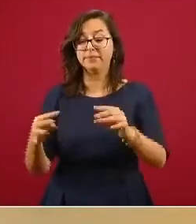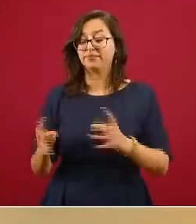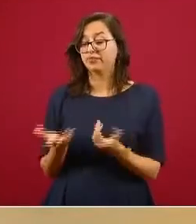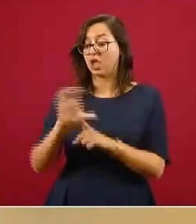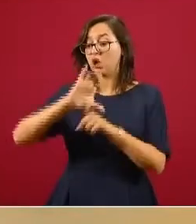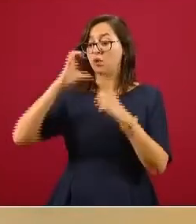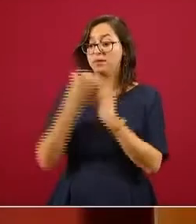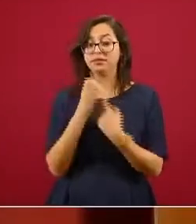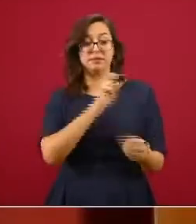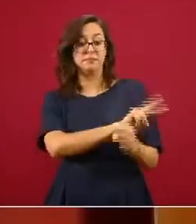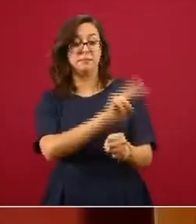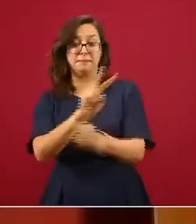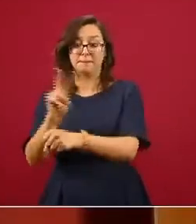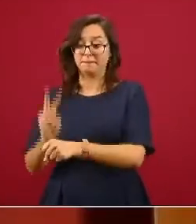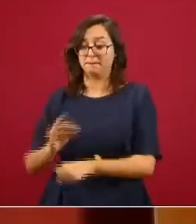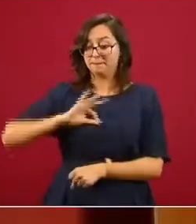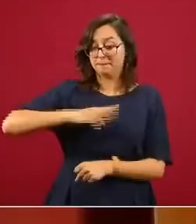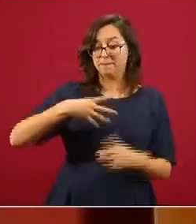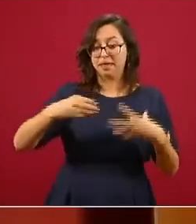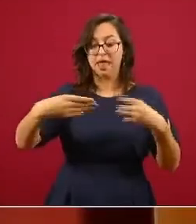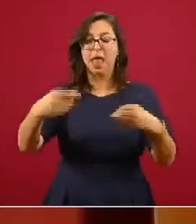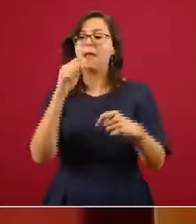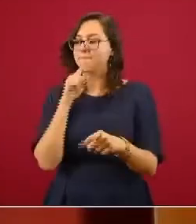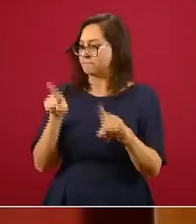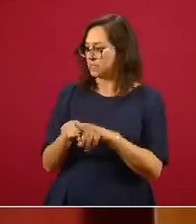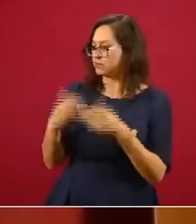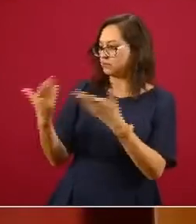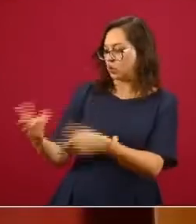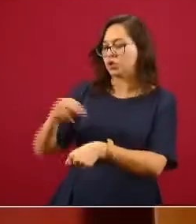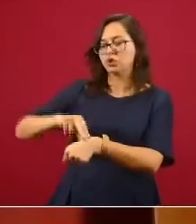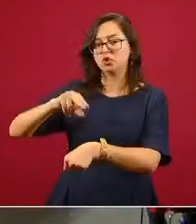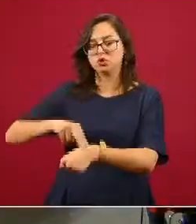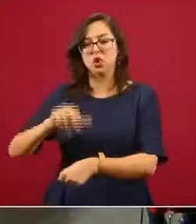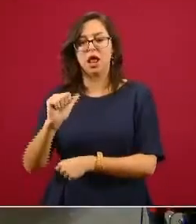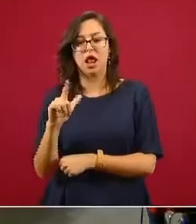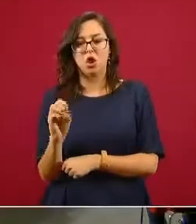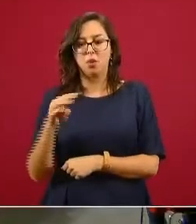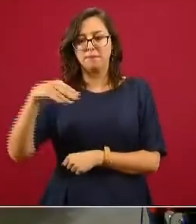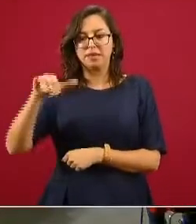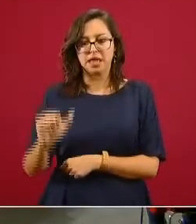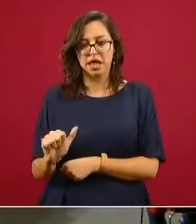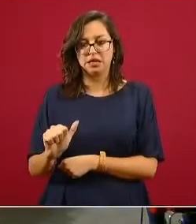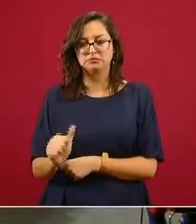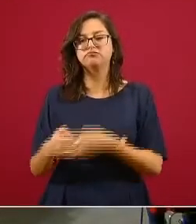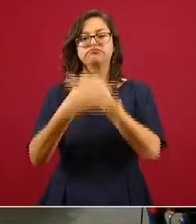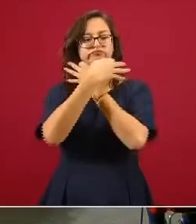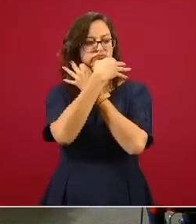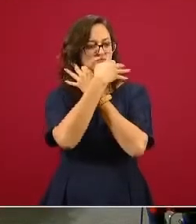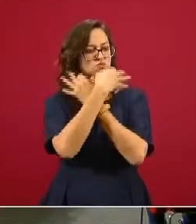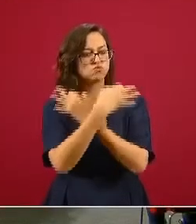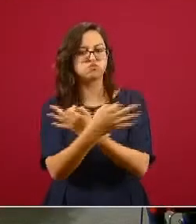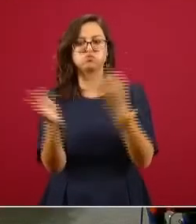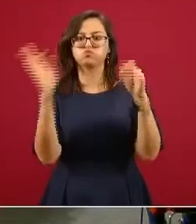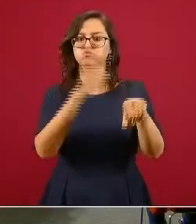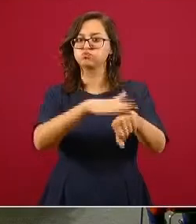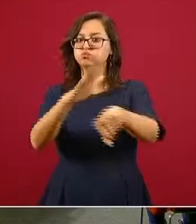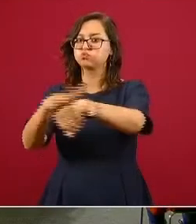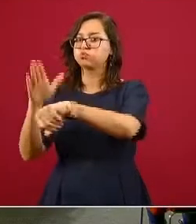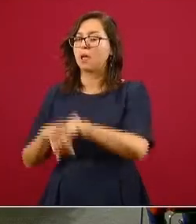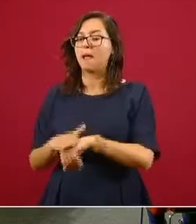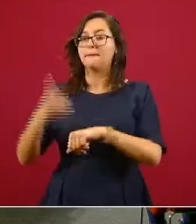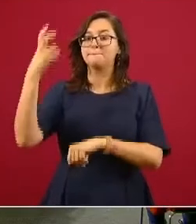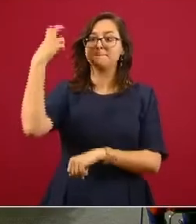Vigilancia Epidemiológica, que también el secretario técnico es el doctor Alomía, emitieron un aviso preventivo para